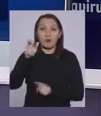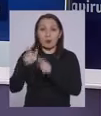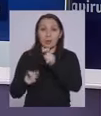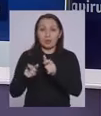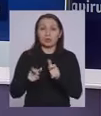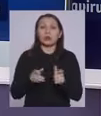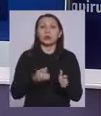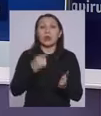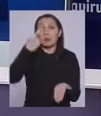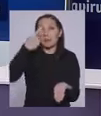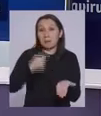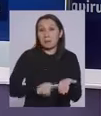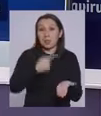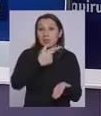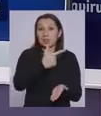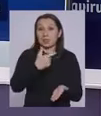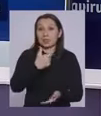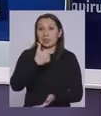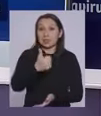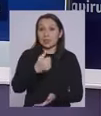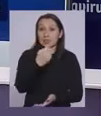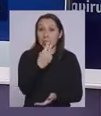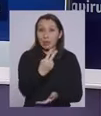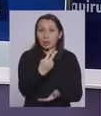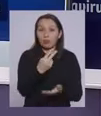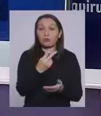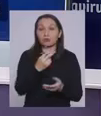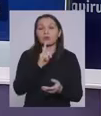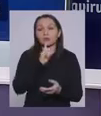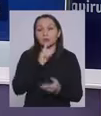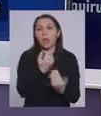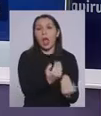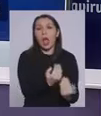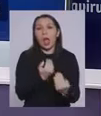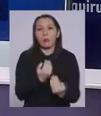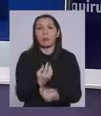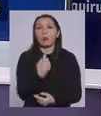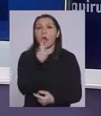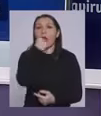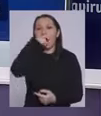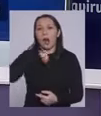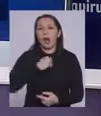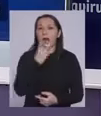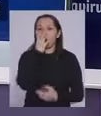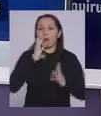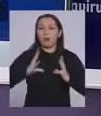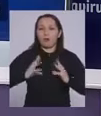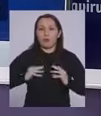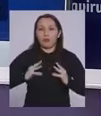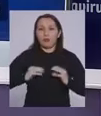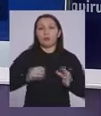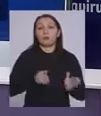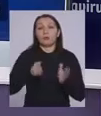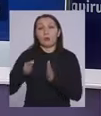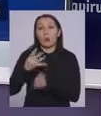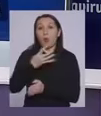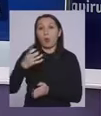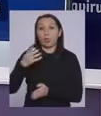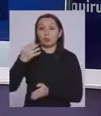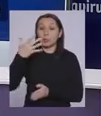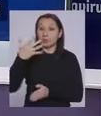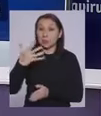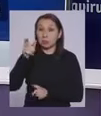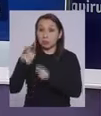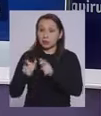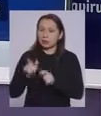cuales 1.762 se encuentran con apoyo de ventilación mecánica y 405 en un estado